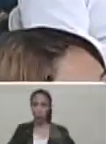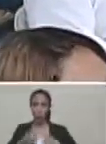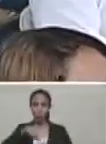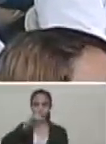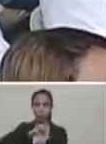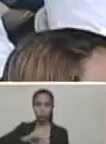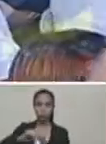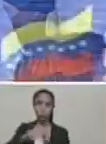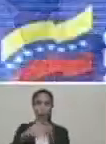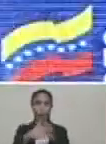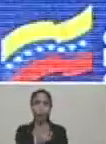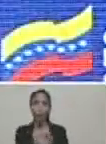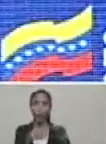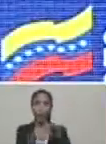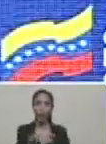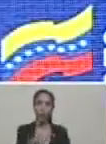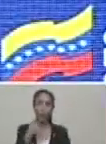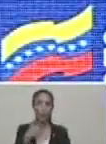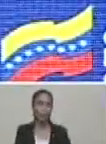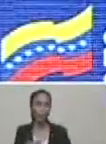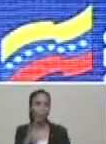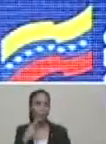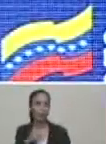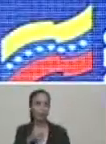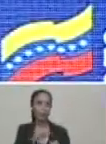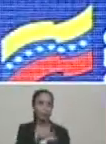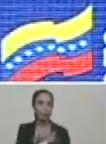por Barrio Adentro,